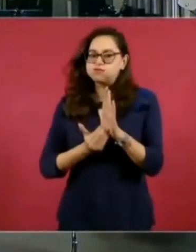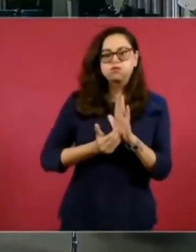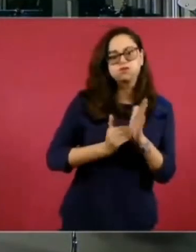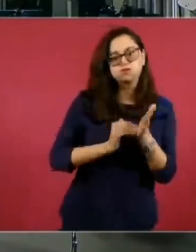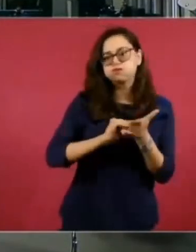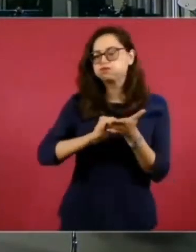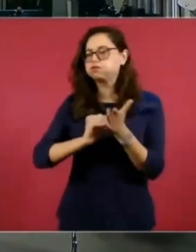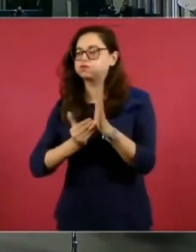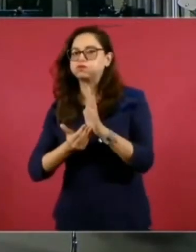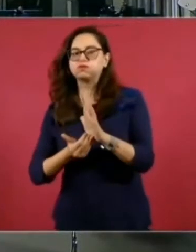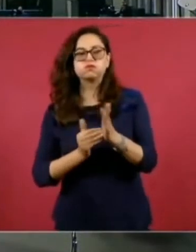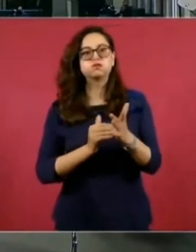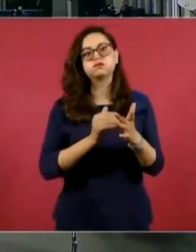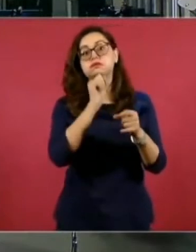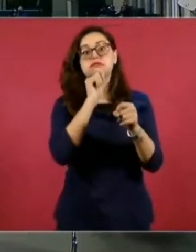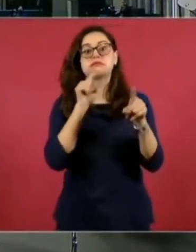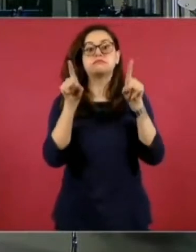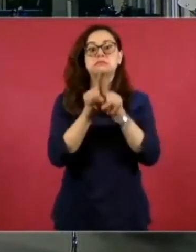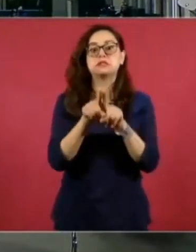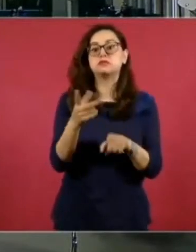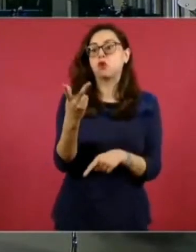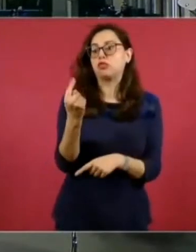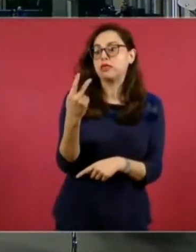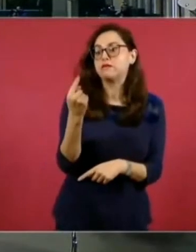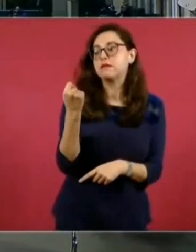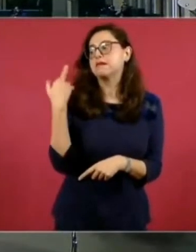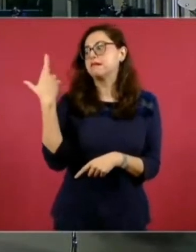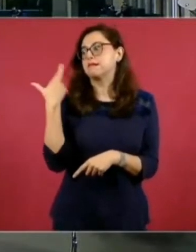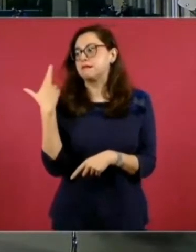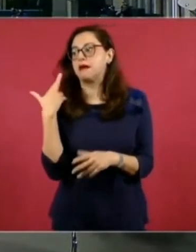en los medios, ¿no?